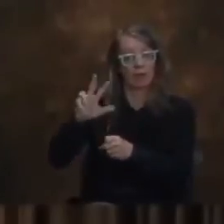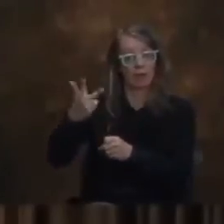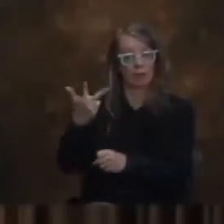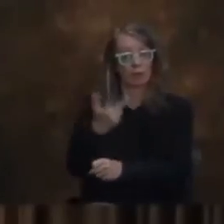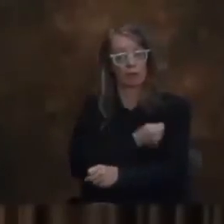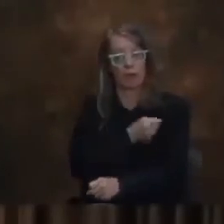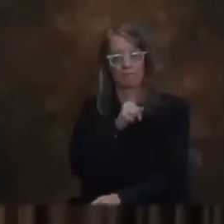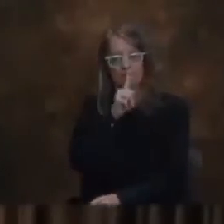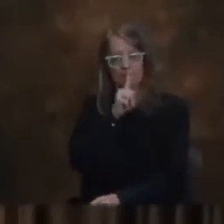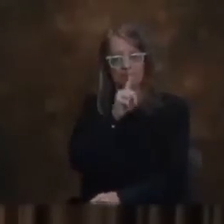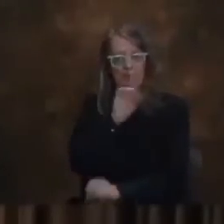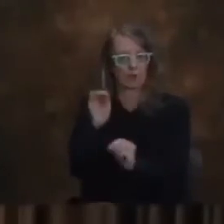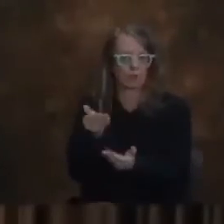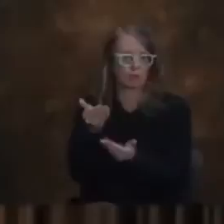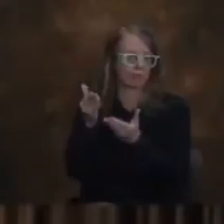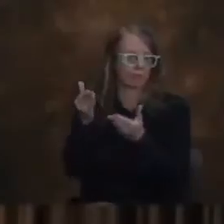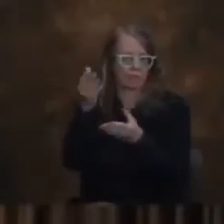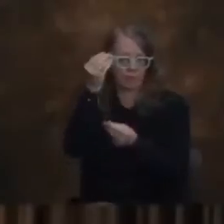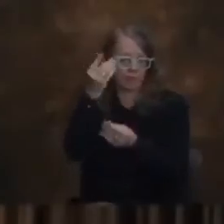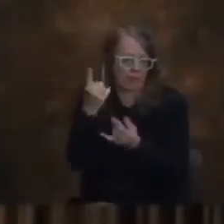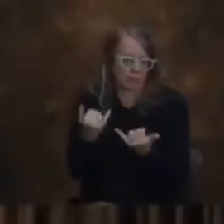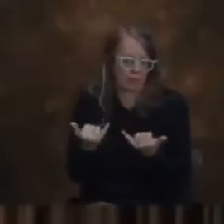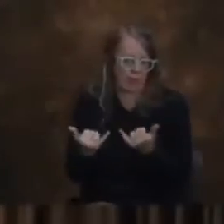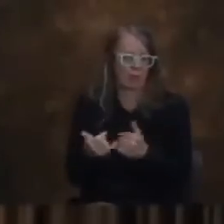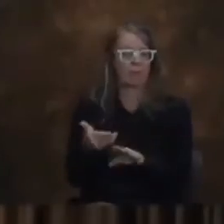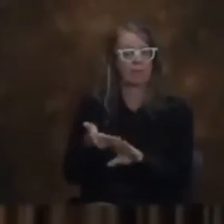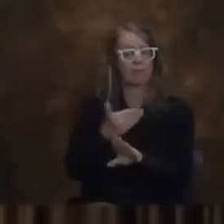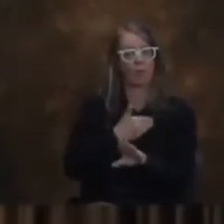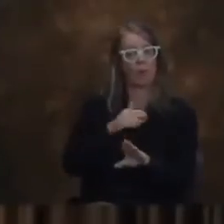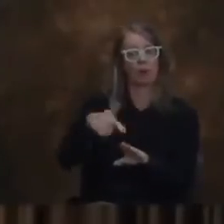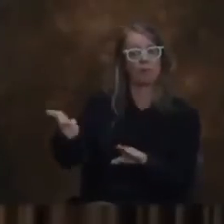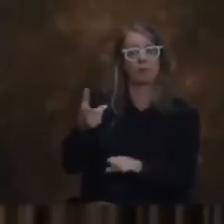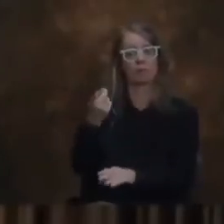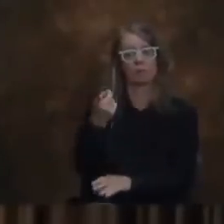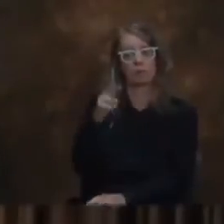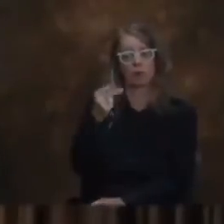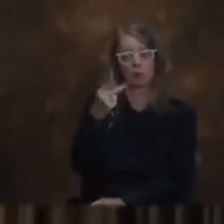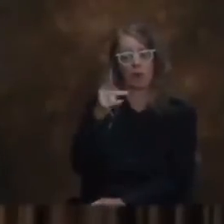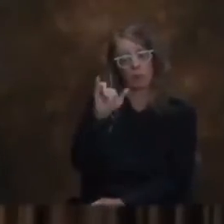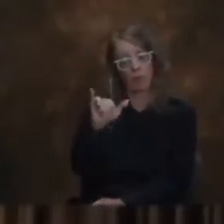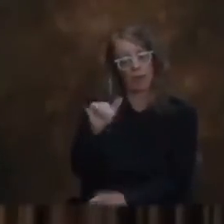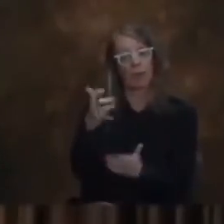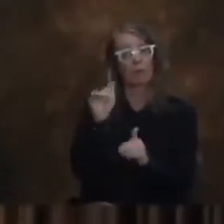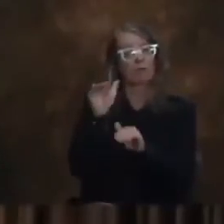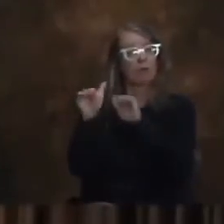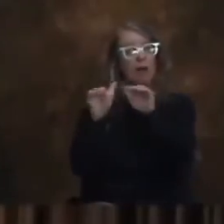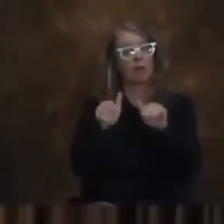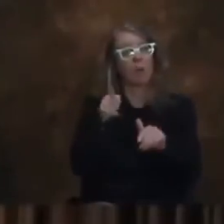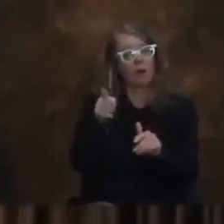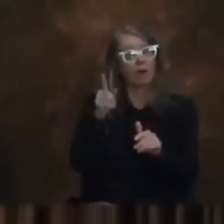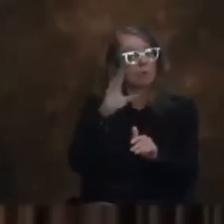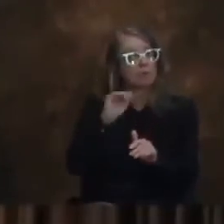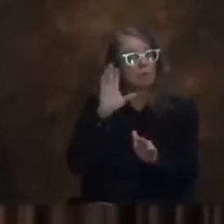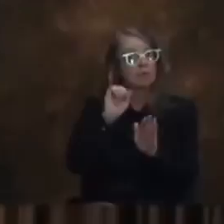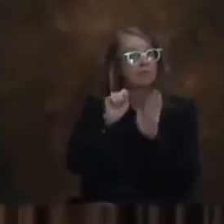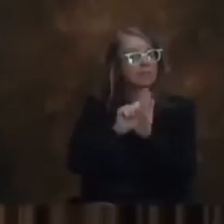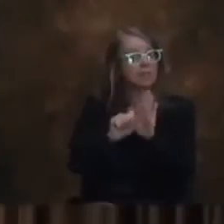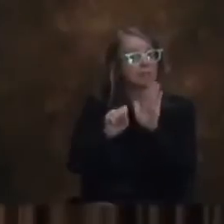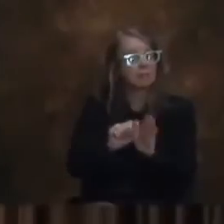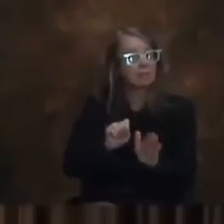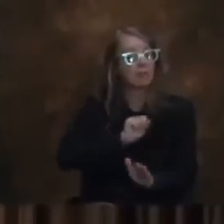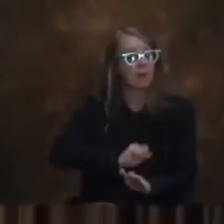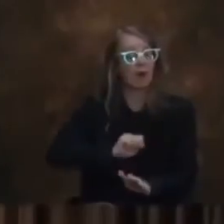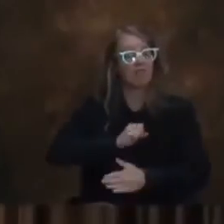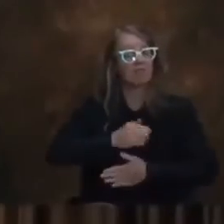johnson en chance antes de pasar la palabra de datos por hardware quería recordarles que si están experimentando síntomas de